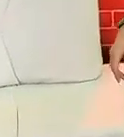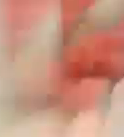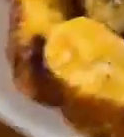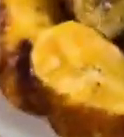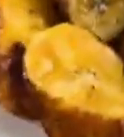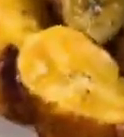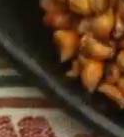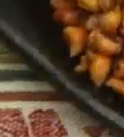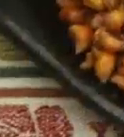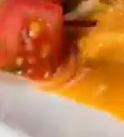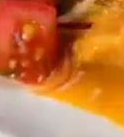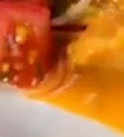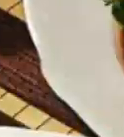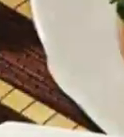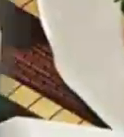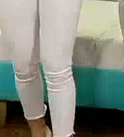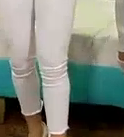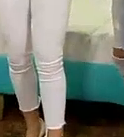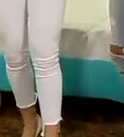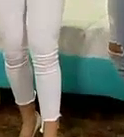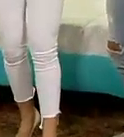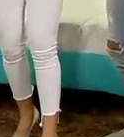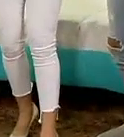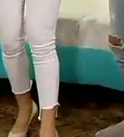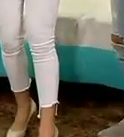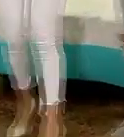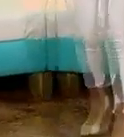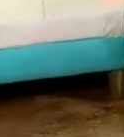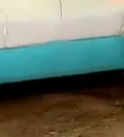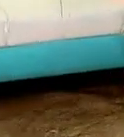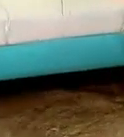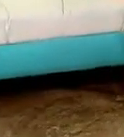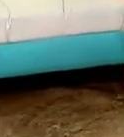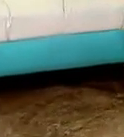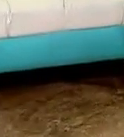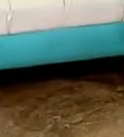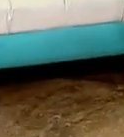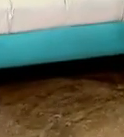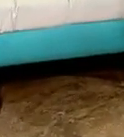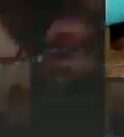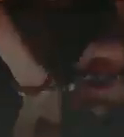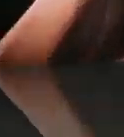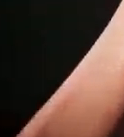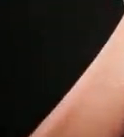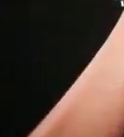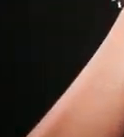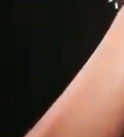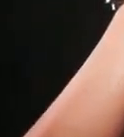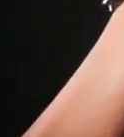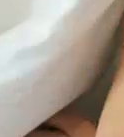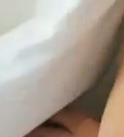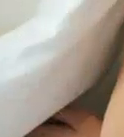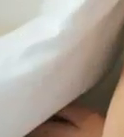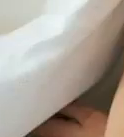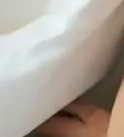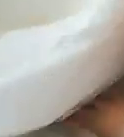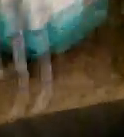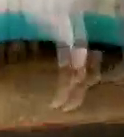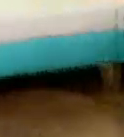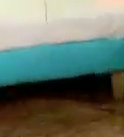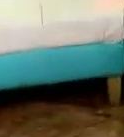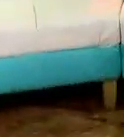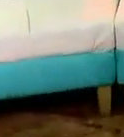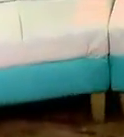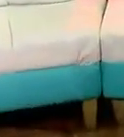Mañana, gastronomía ecuatoriana. Karaoke de famosos. Y además en la intimidad. Juguetes sexuales. Tabú.